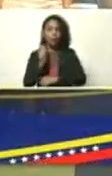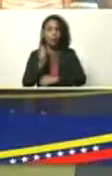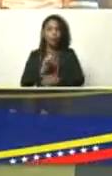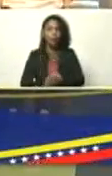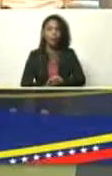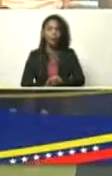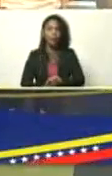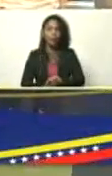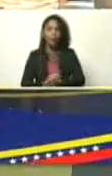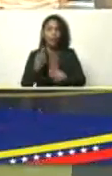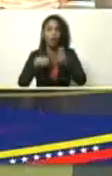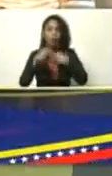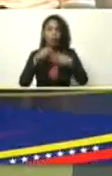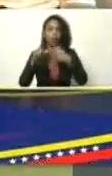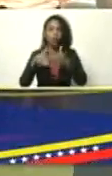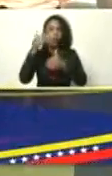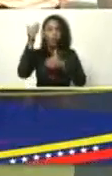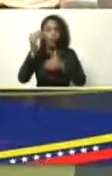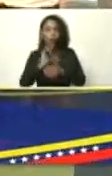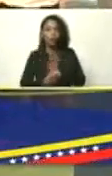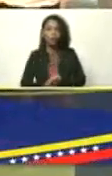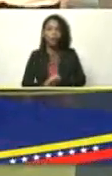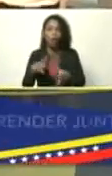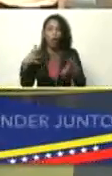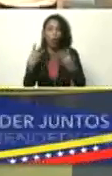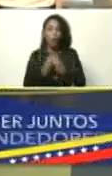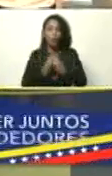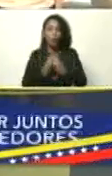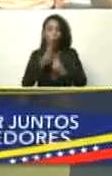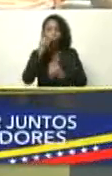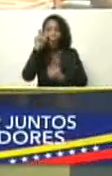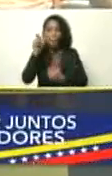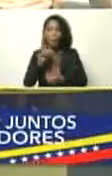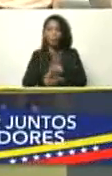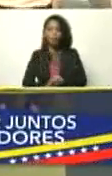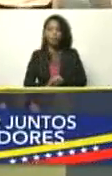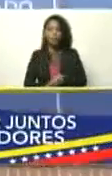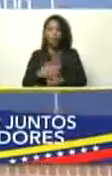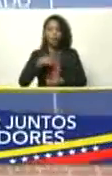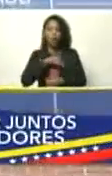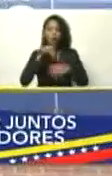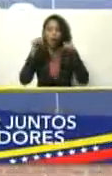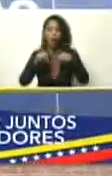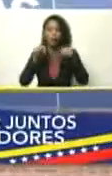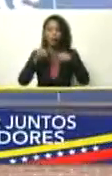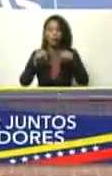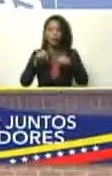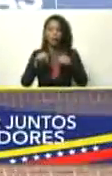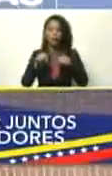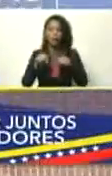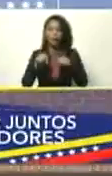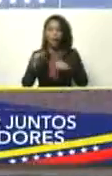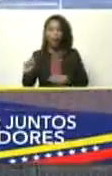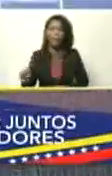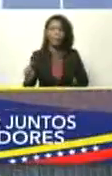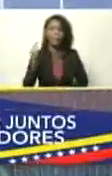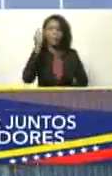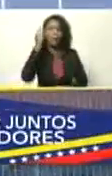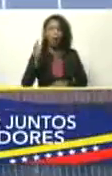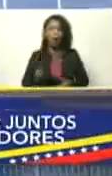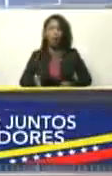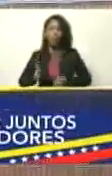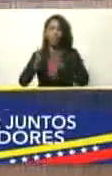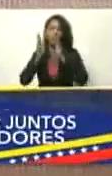y Comercio Exterior y nuestro compañero Rafael Morales. Aquí nos encontramos en la primera